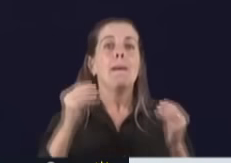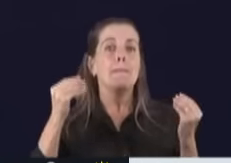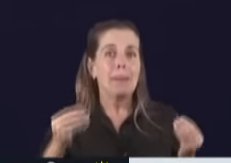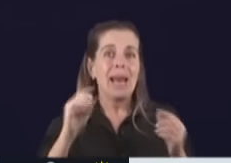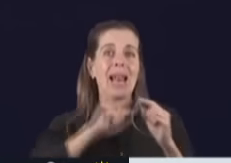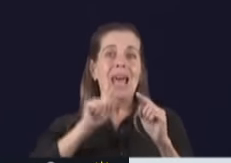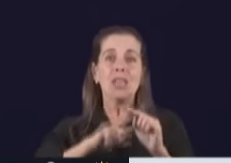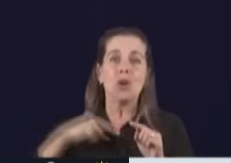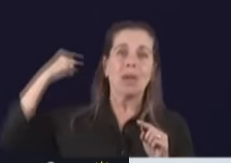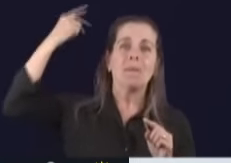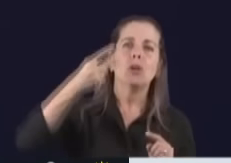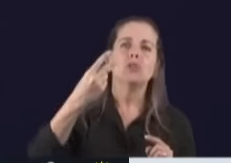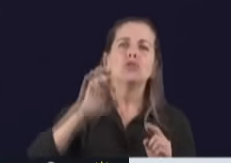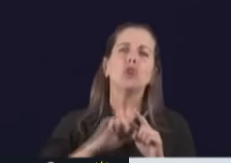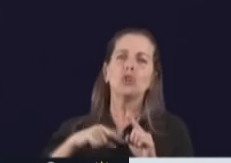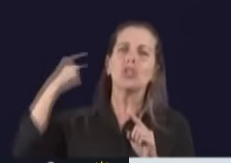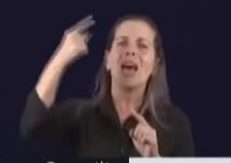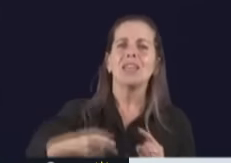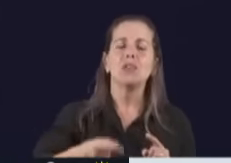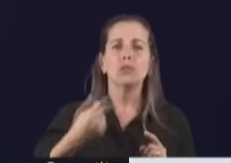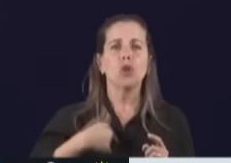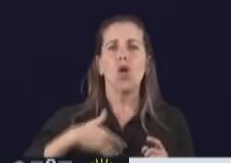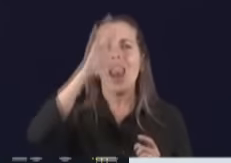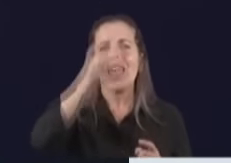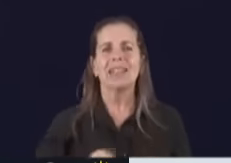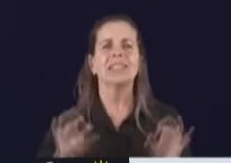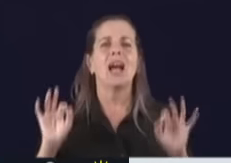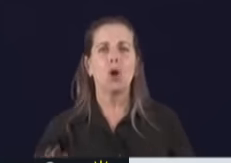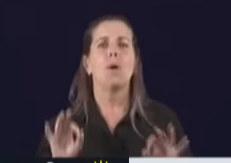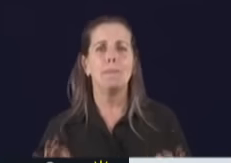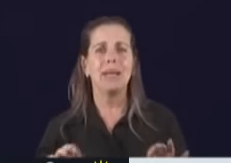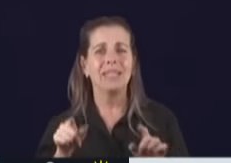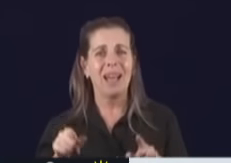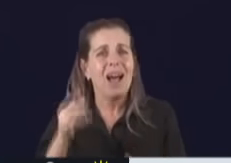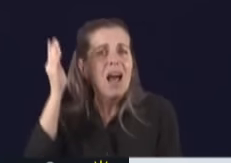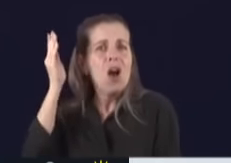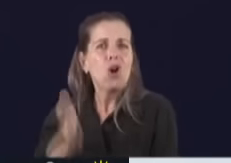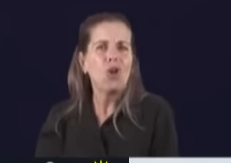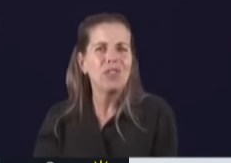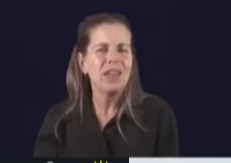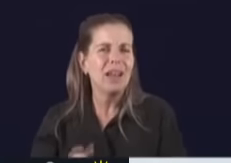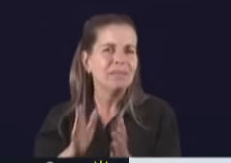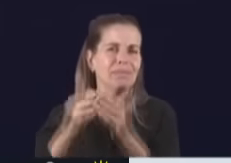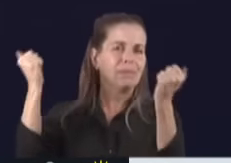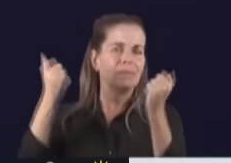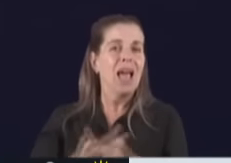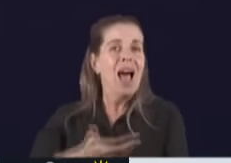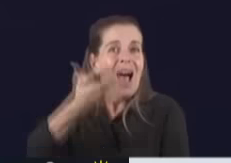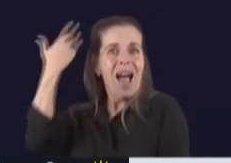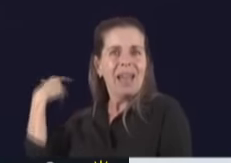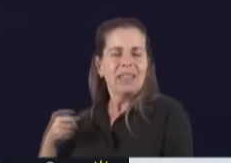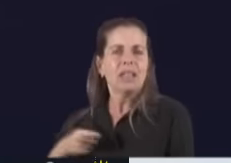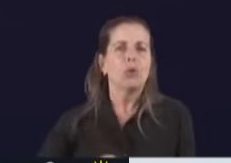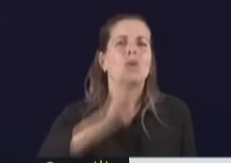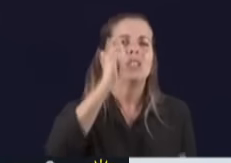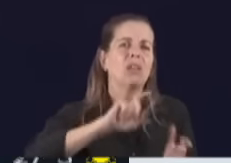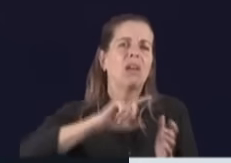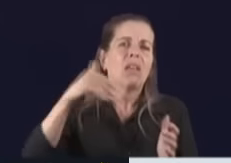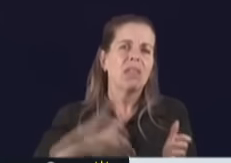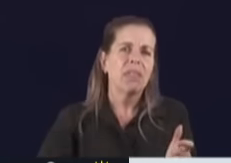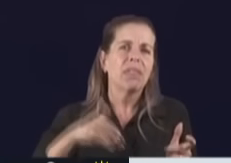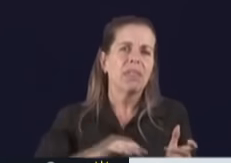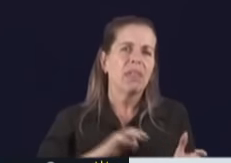territorio nacional. Con este nuevo sistema se lograron condenas en tiempo récord cuando antes había juicios que demoraban años.